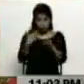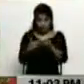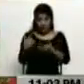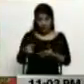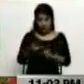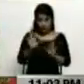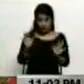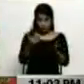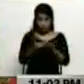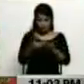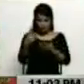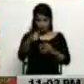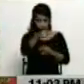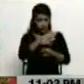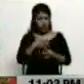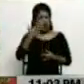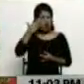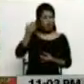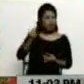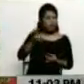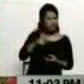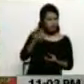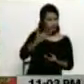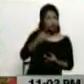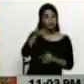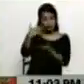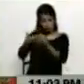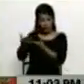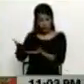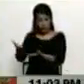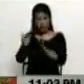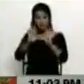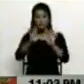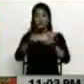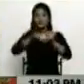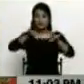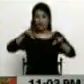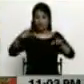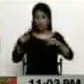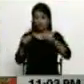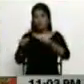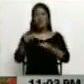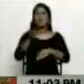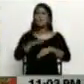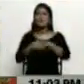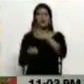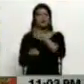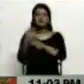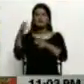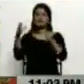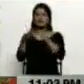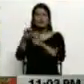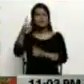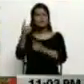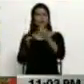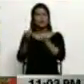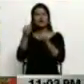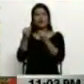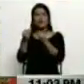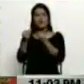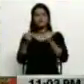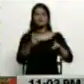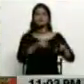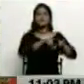absolutamente Bueno ahí lo comprobamos con los cheques pues ese partido nació de un acto de corrupción